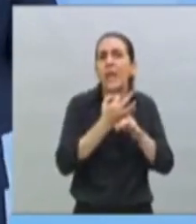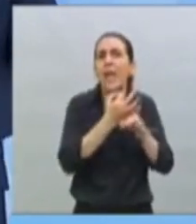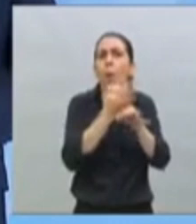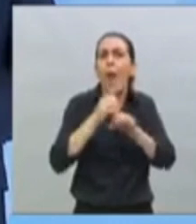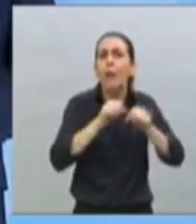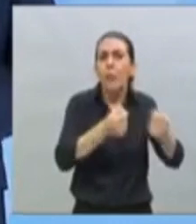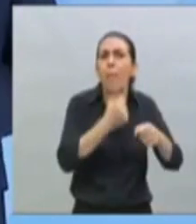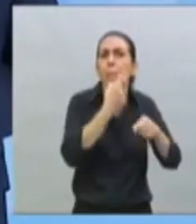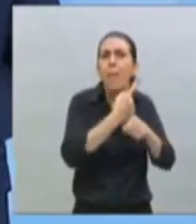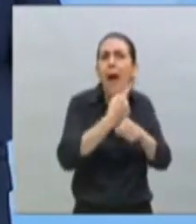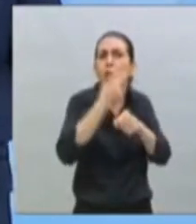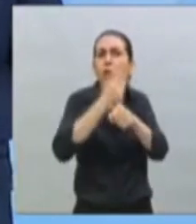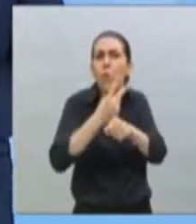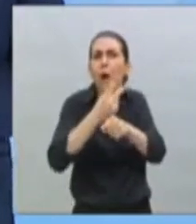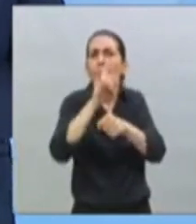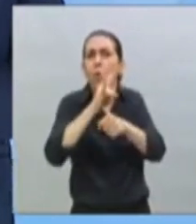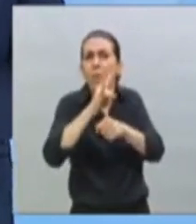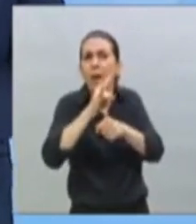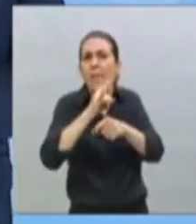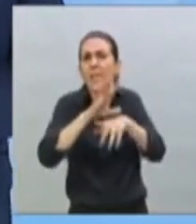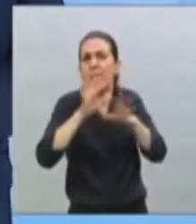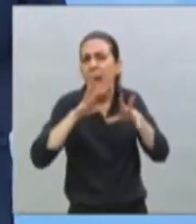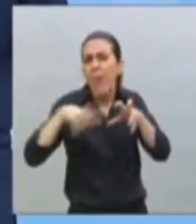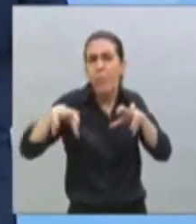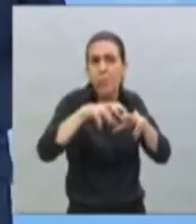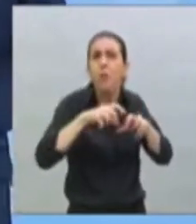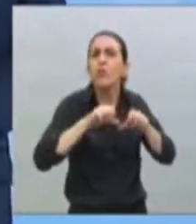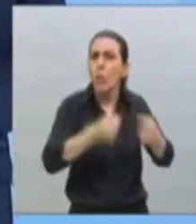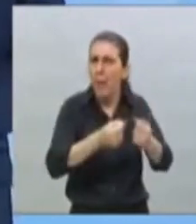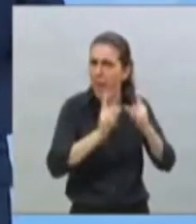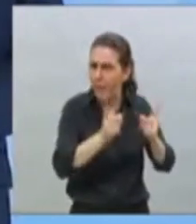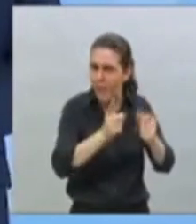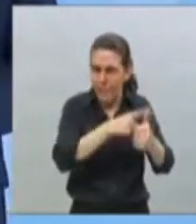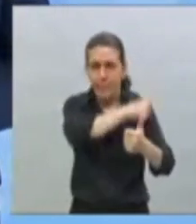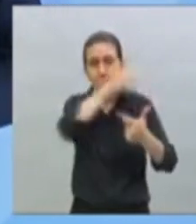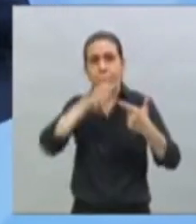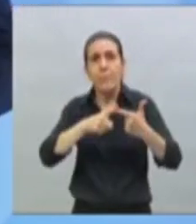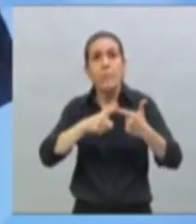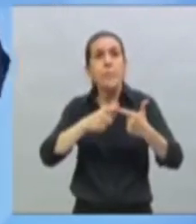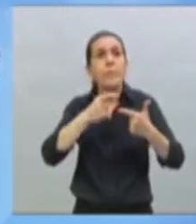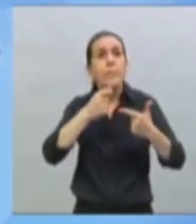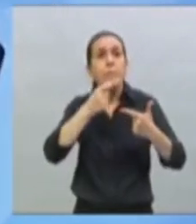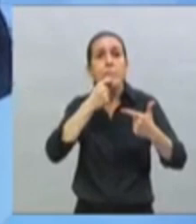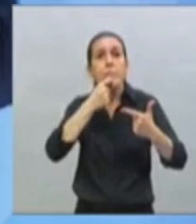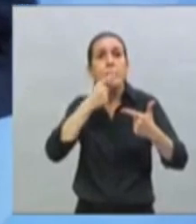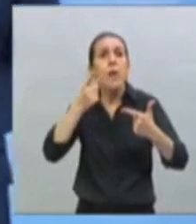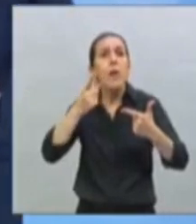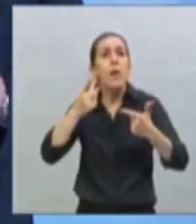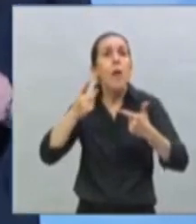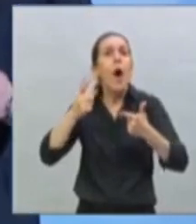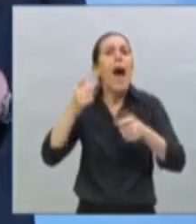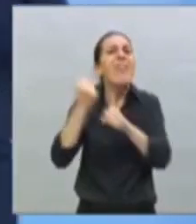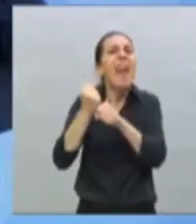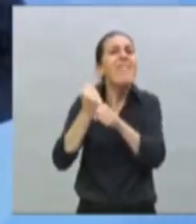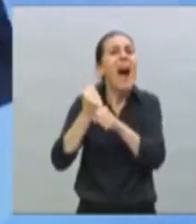secundario y universitario, en cualquiera de los ciclos. Vamos a seguir sin actividad en la administración pública.